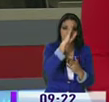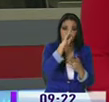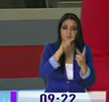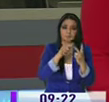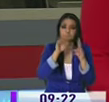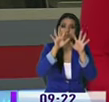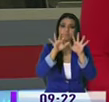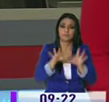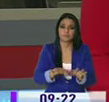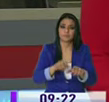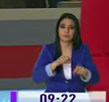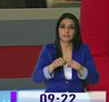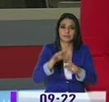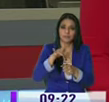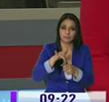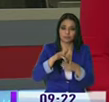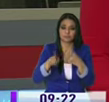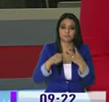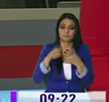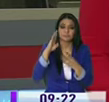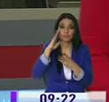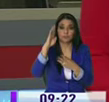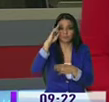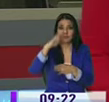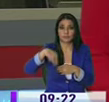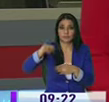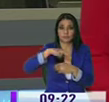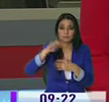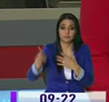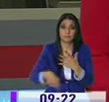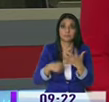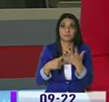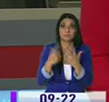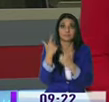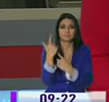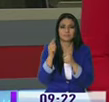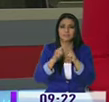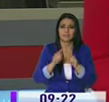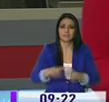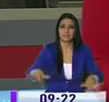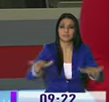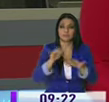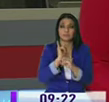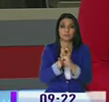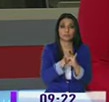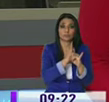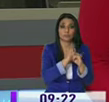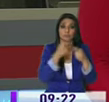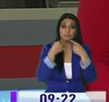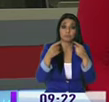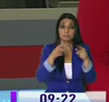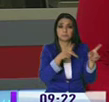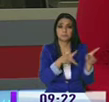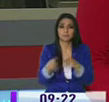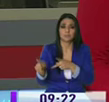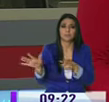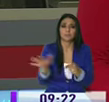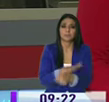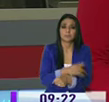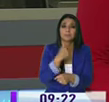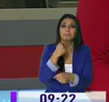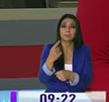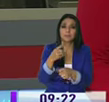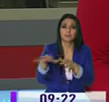secretaria de gestión de riesgos la policía nacional las fuerzas armadas entre otras instituciones dio a conocer el plan integral para